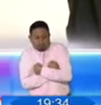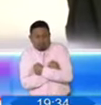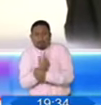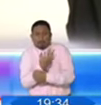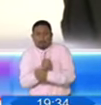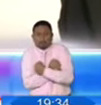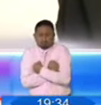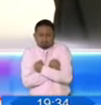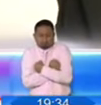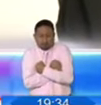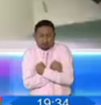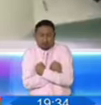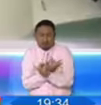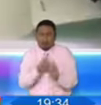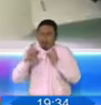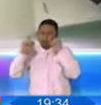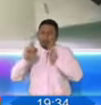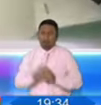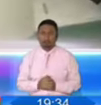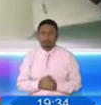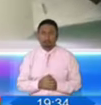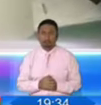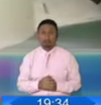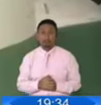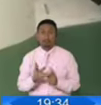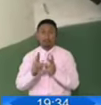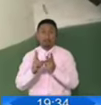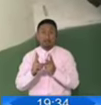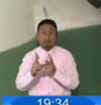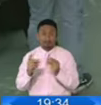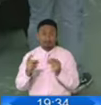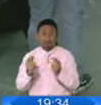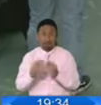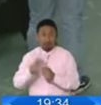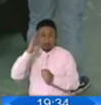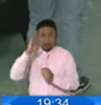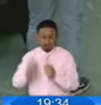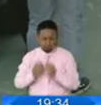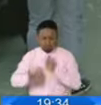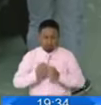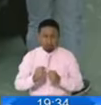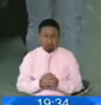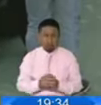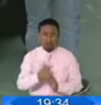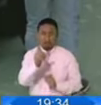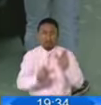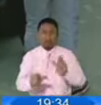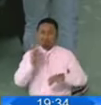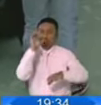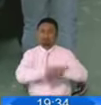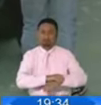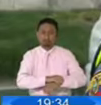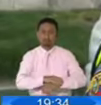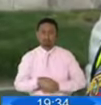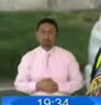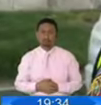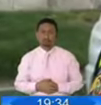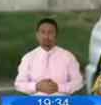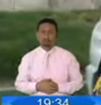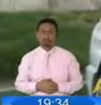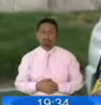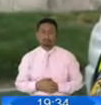nena, y yo empecé a gritar. Gracias a la ayuda de los vecinos y la rápida acción policial, los sospechosos fueron detenidos. Puesto